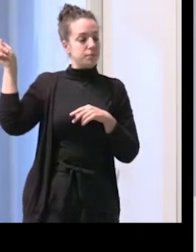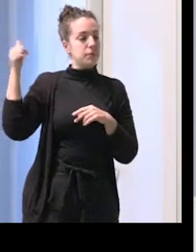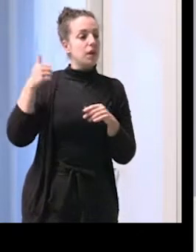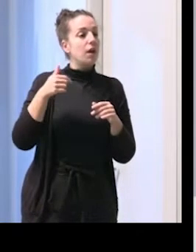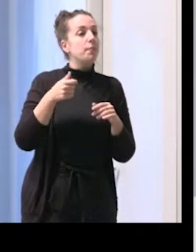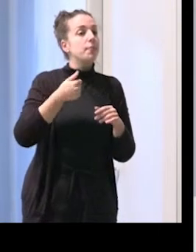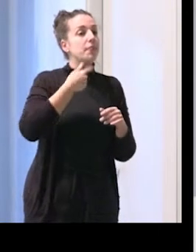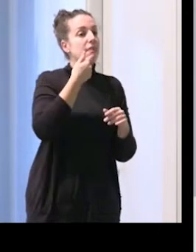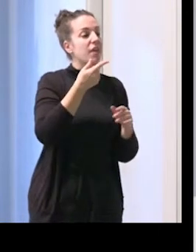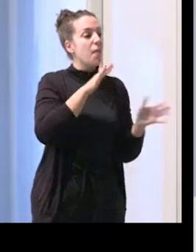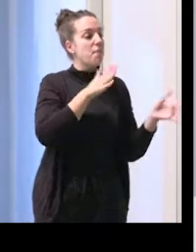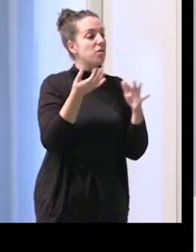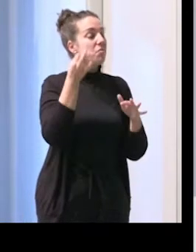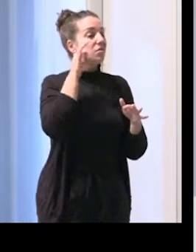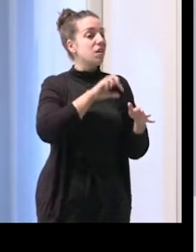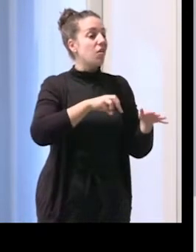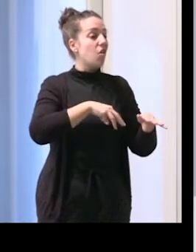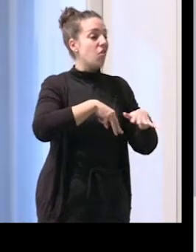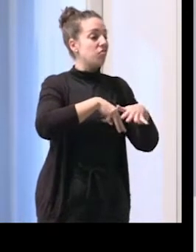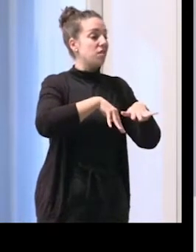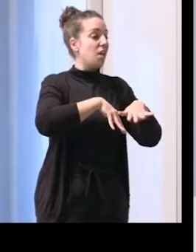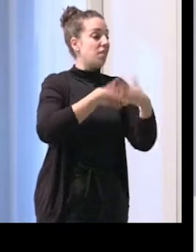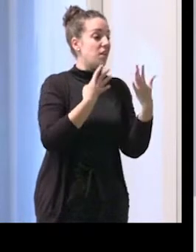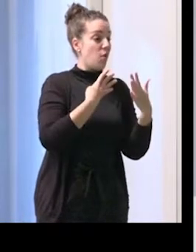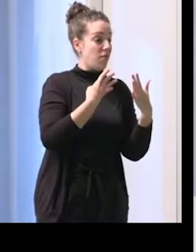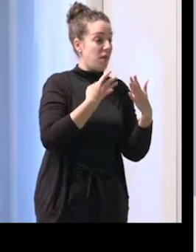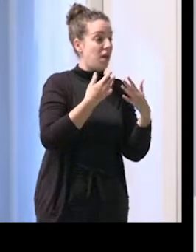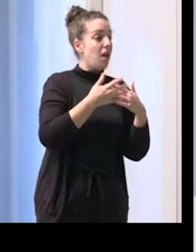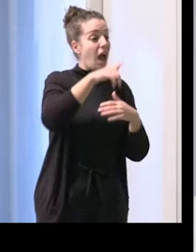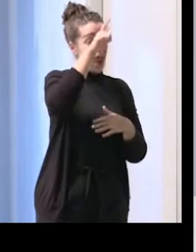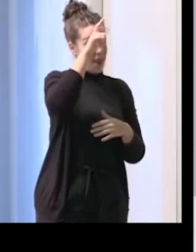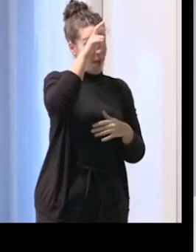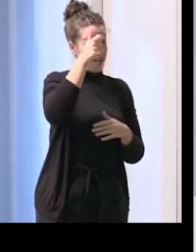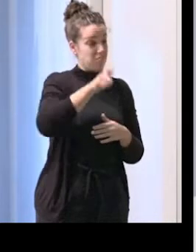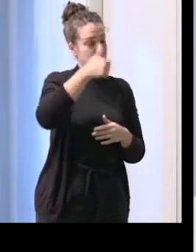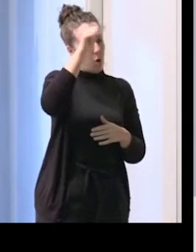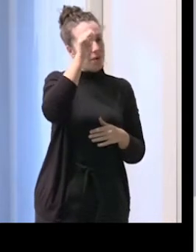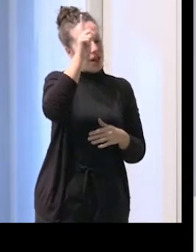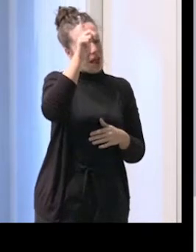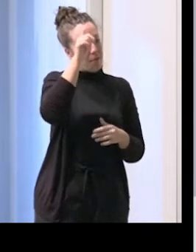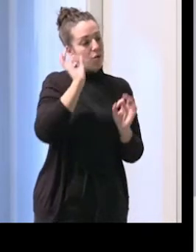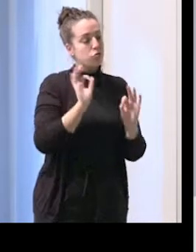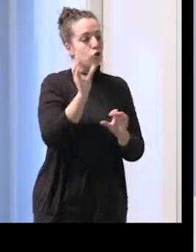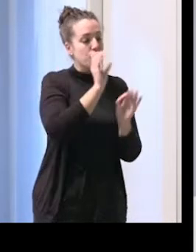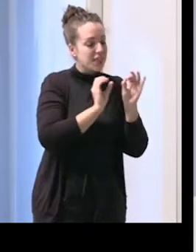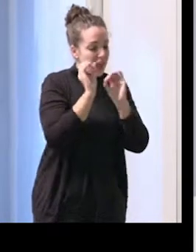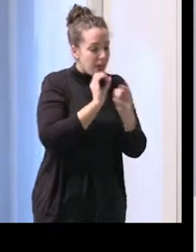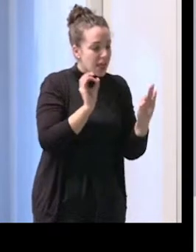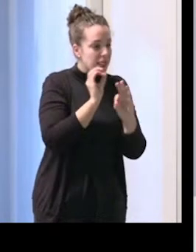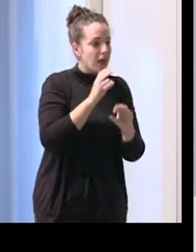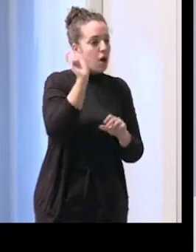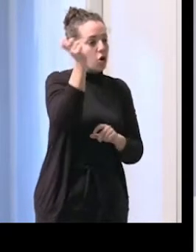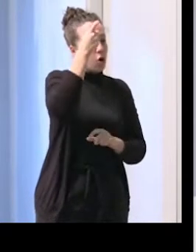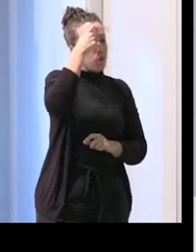siglo XIX. Estamos hablando de 1868, el momento que la ciencia estaba todavía tratando de digerir estos